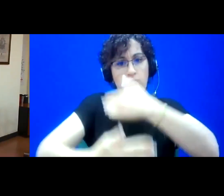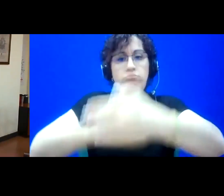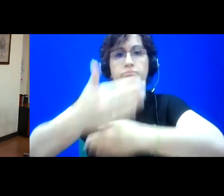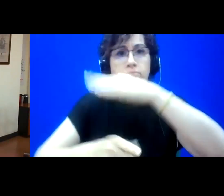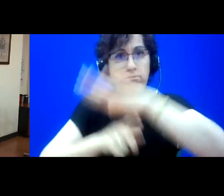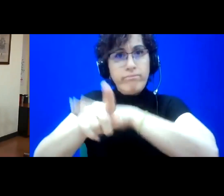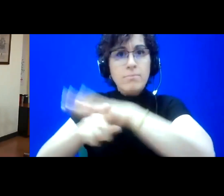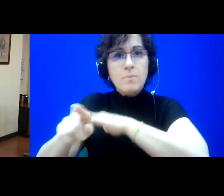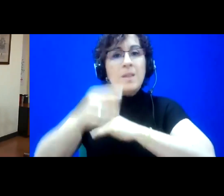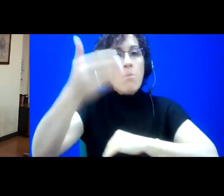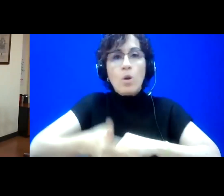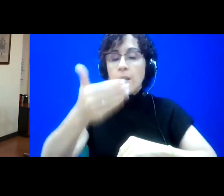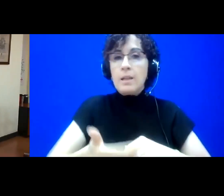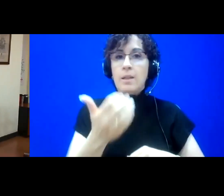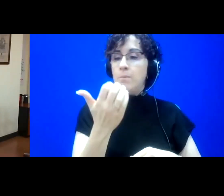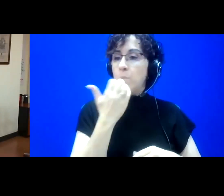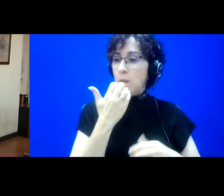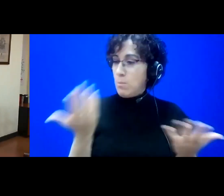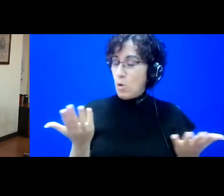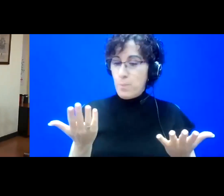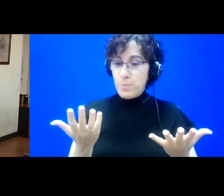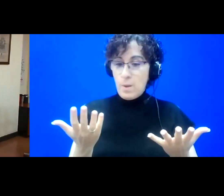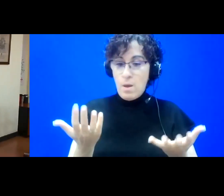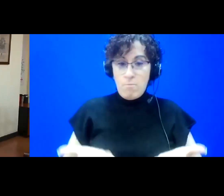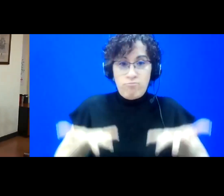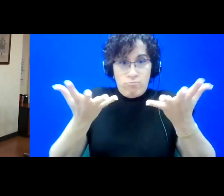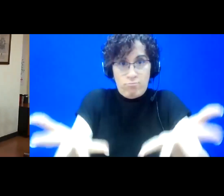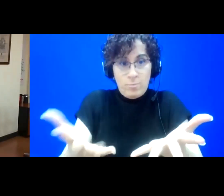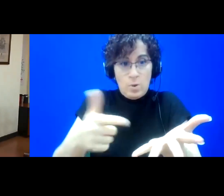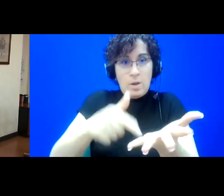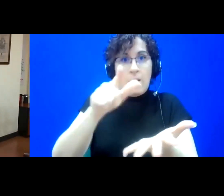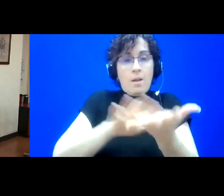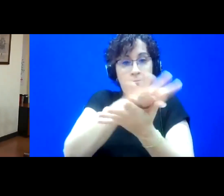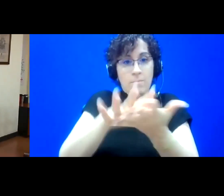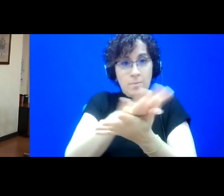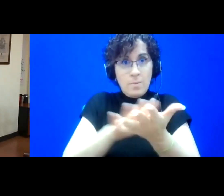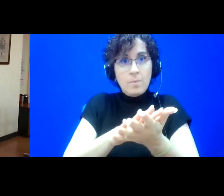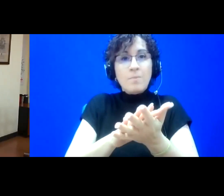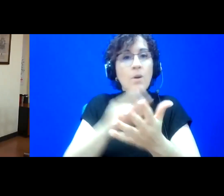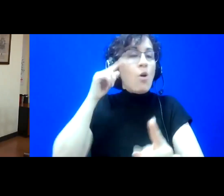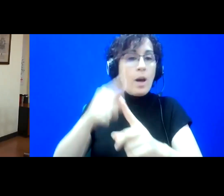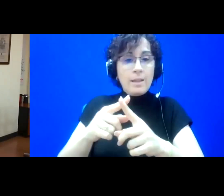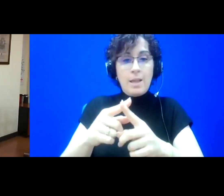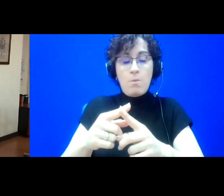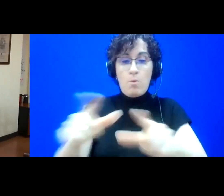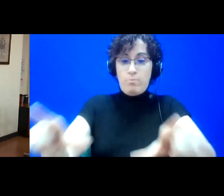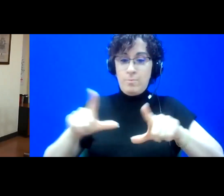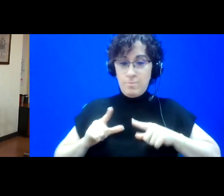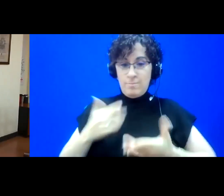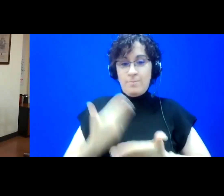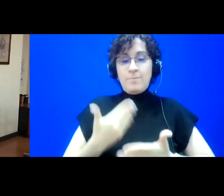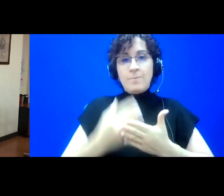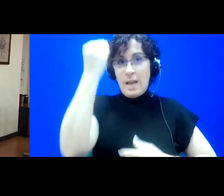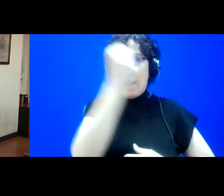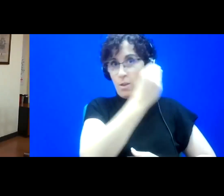importantes como la disponibilidad en lengua de signos española de la prueba para la obtención de la